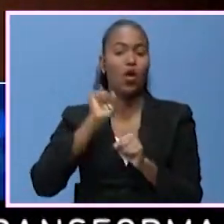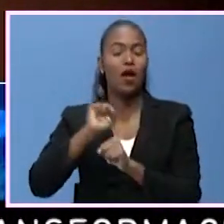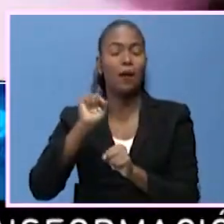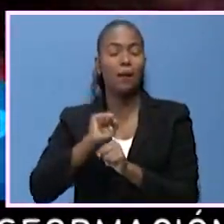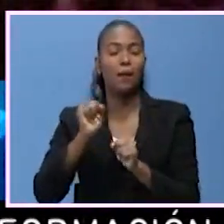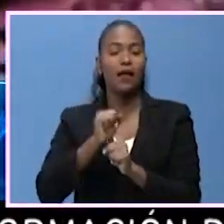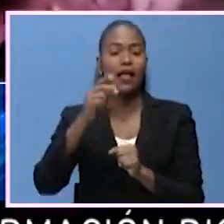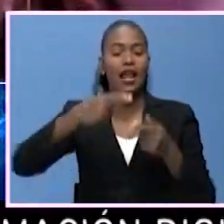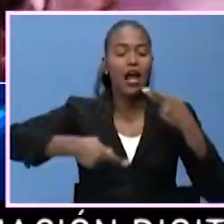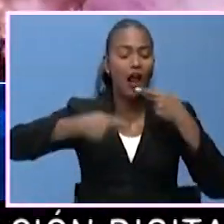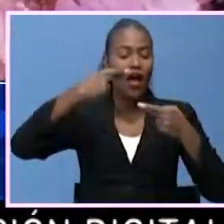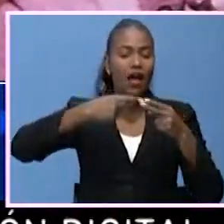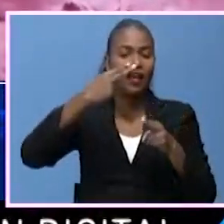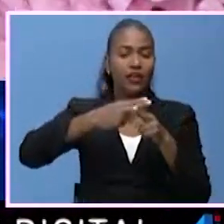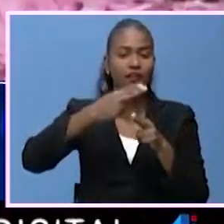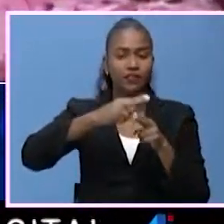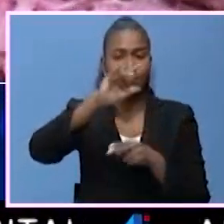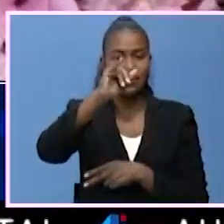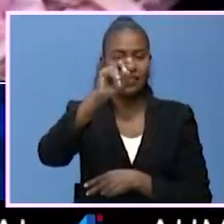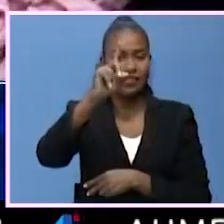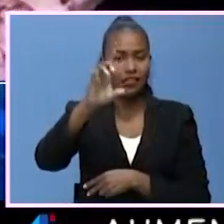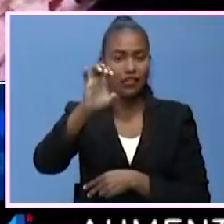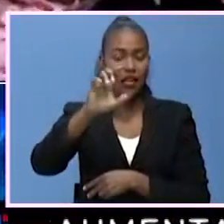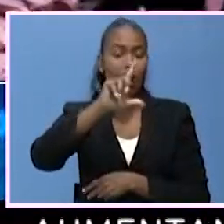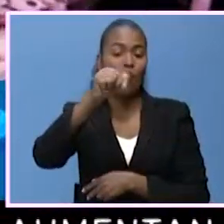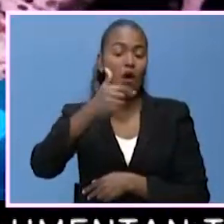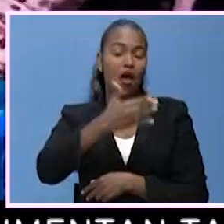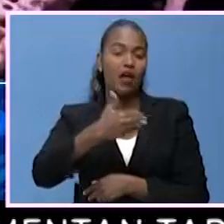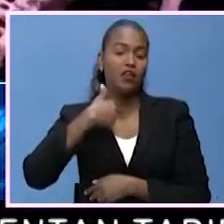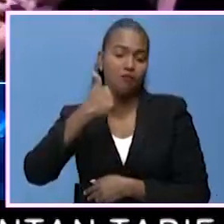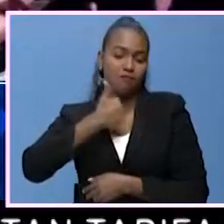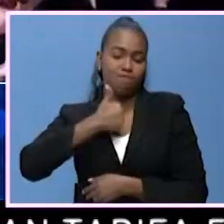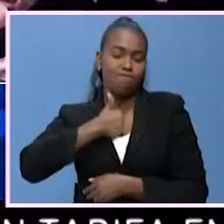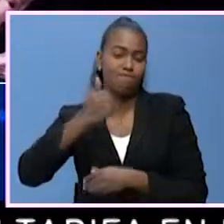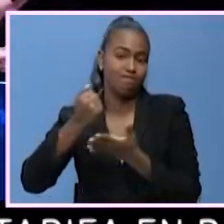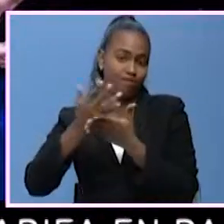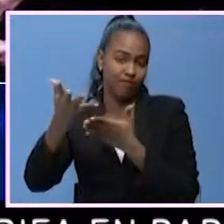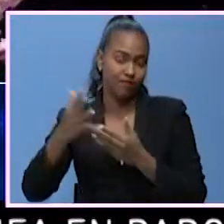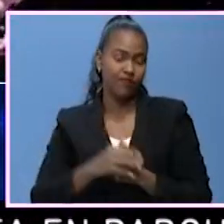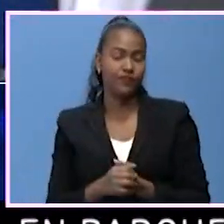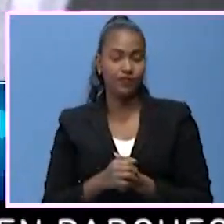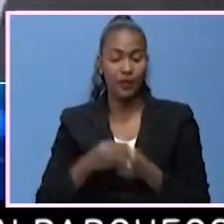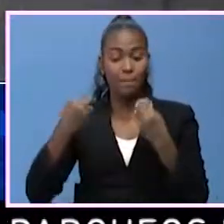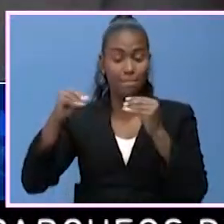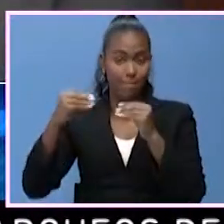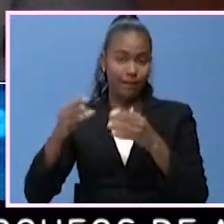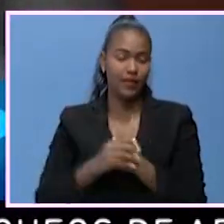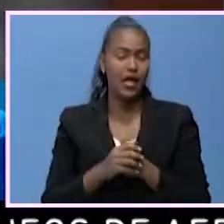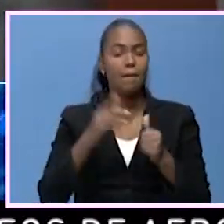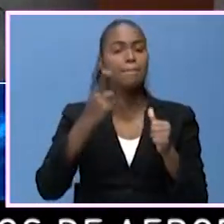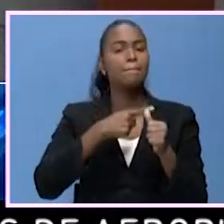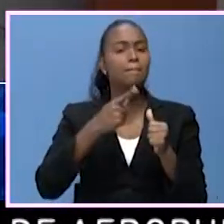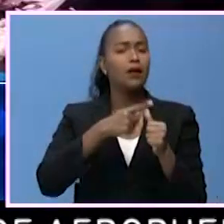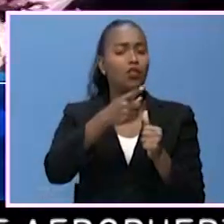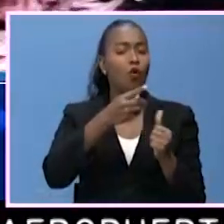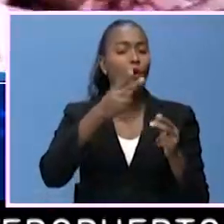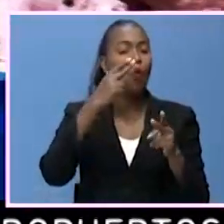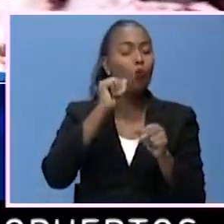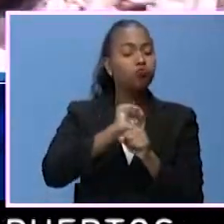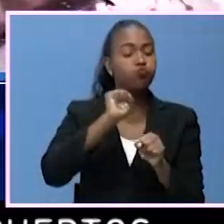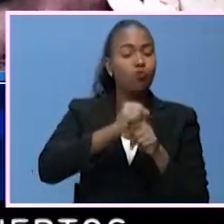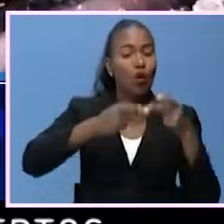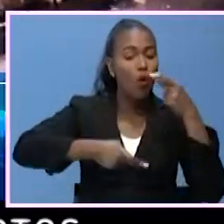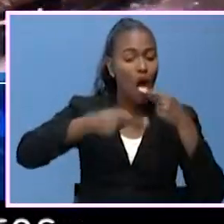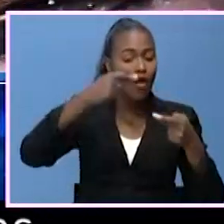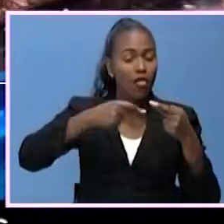Jade y de ahí tuve el propio negocio. O sea, que usted primero trabajó en un negocio de comida,